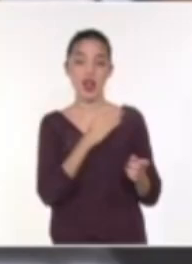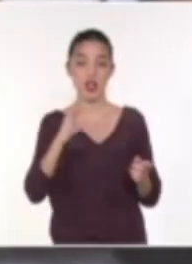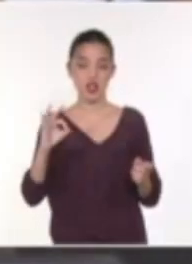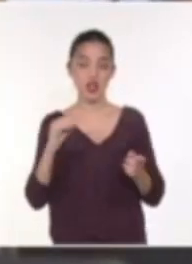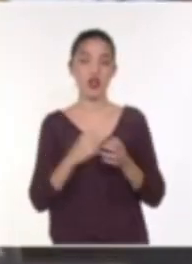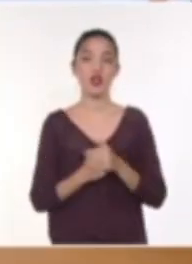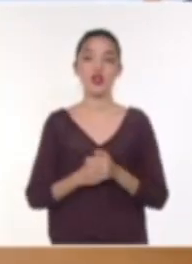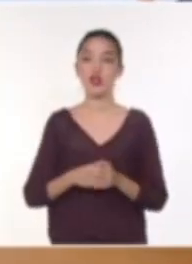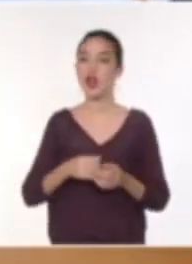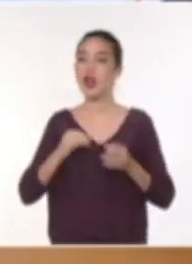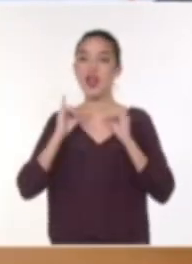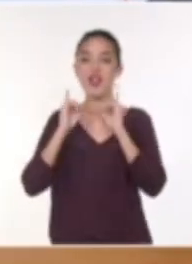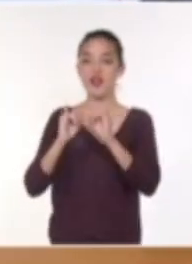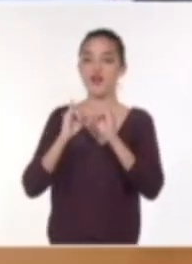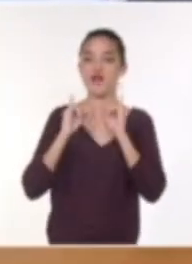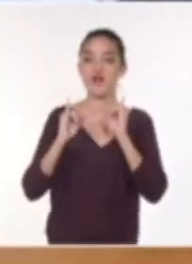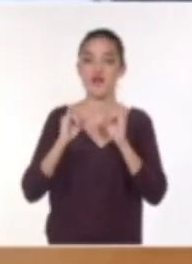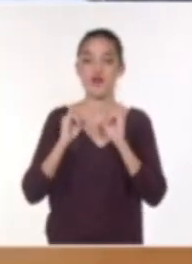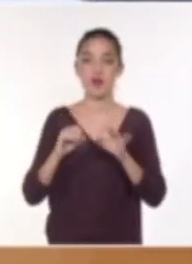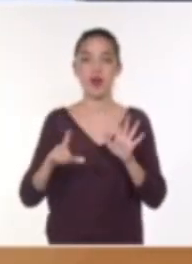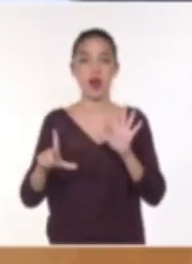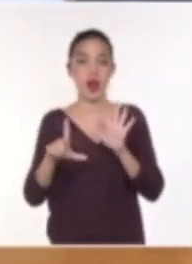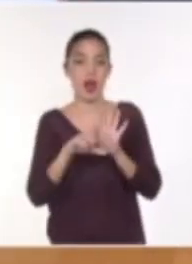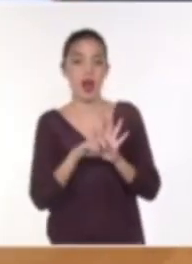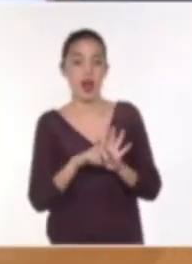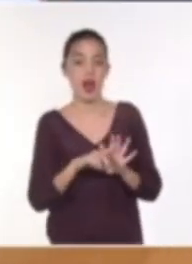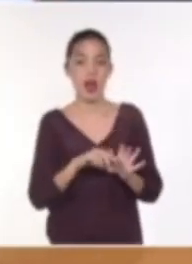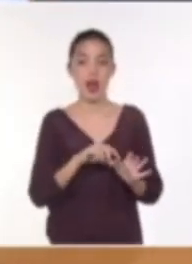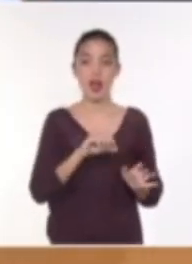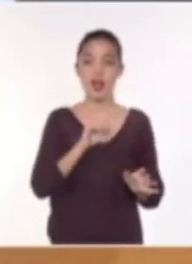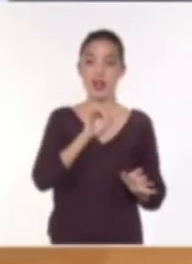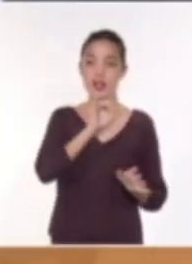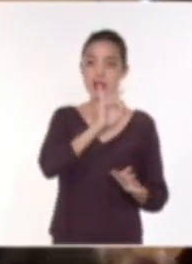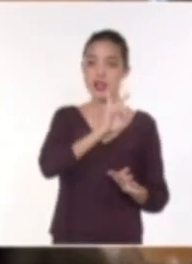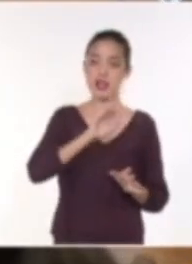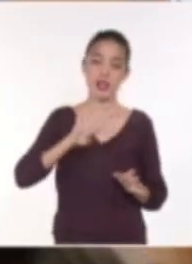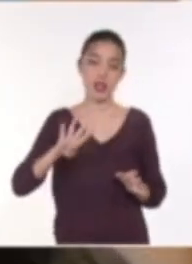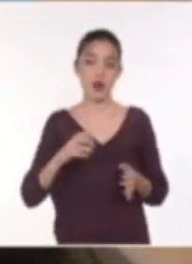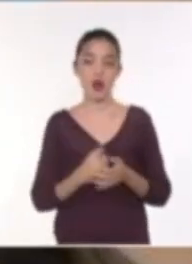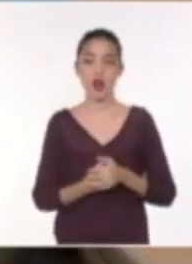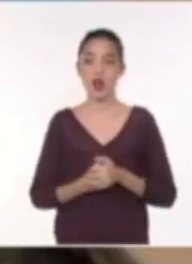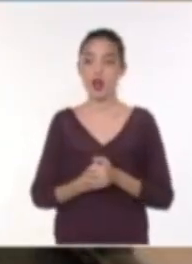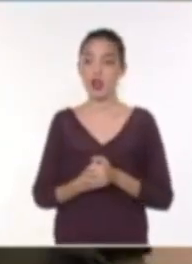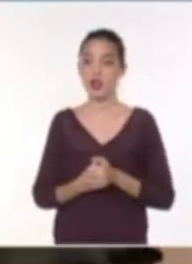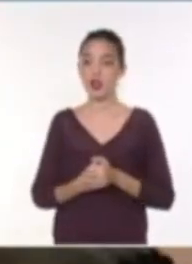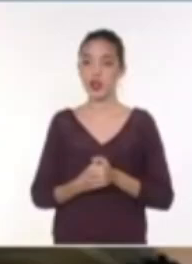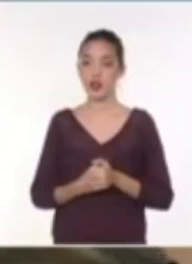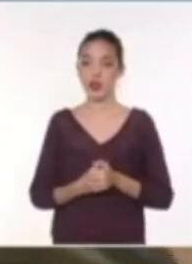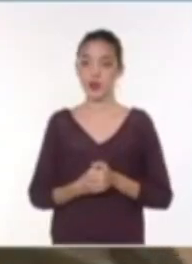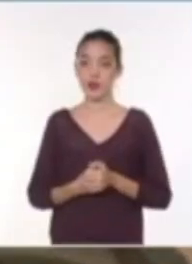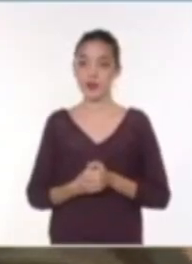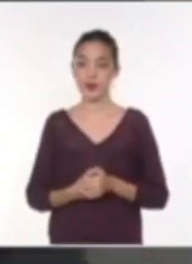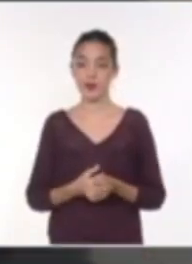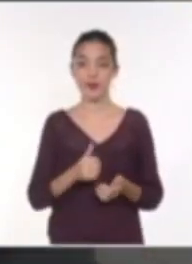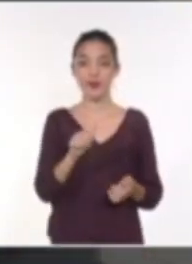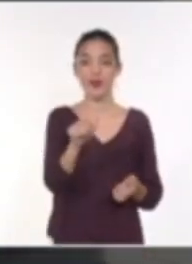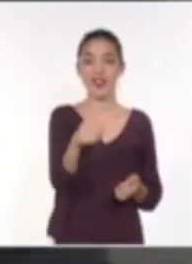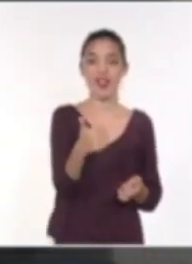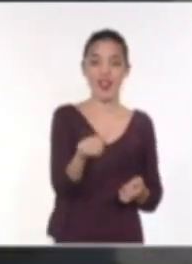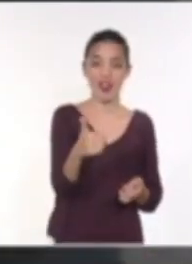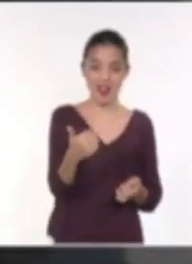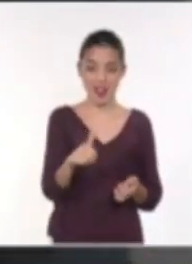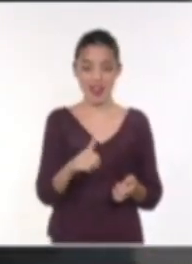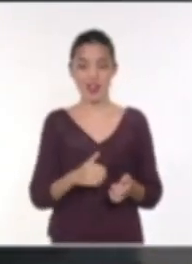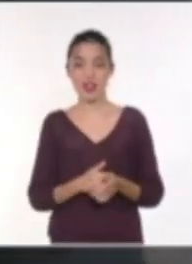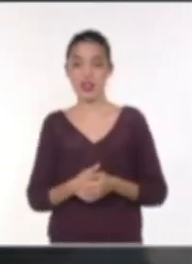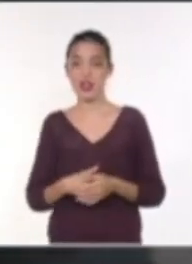la Asamblea Nacional que contempla conocer y evaluar en el cuarto periodo ordinario de sesiones de la décima legislatura el informe de rendición de